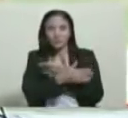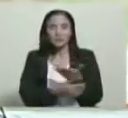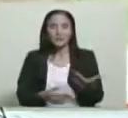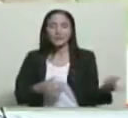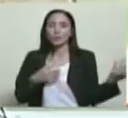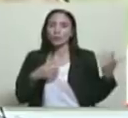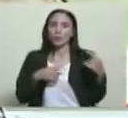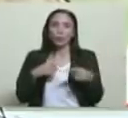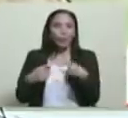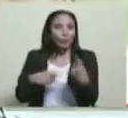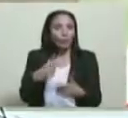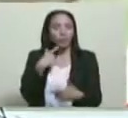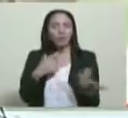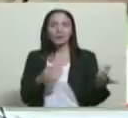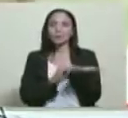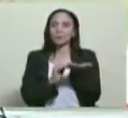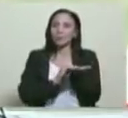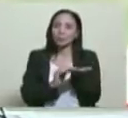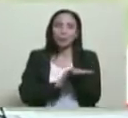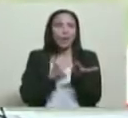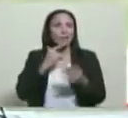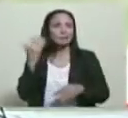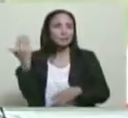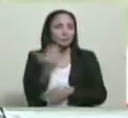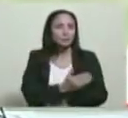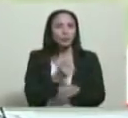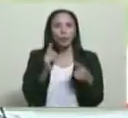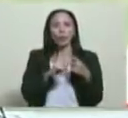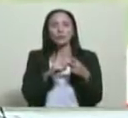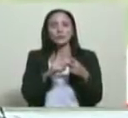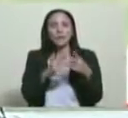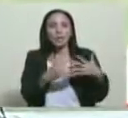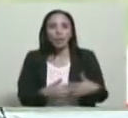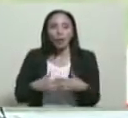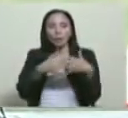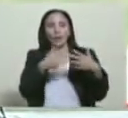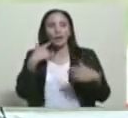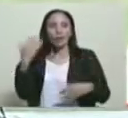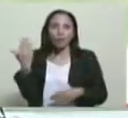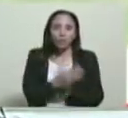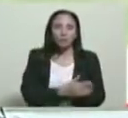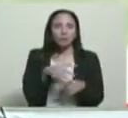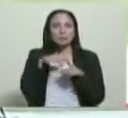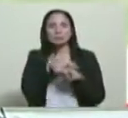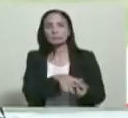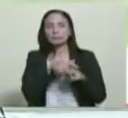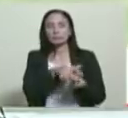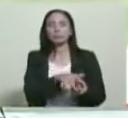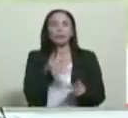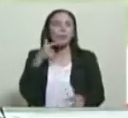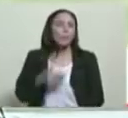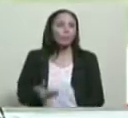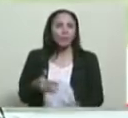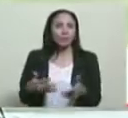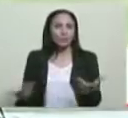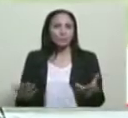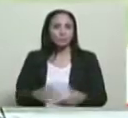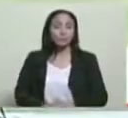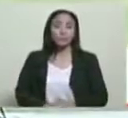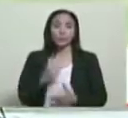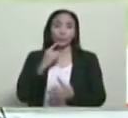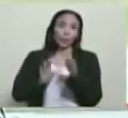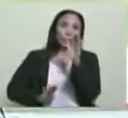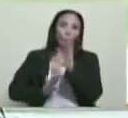días hacemos, de enfrentar las sanciones al imperio gringo, lo más importante es construir